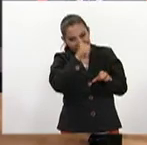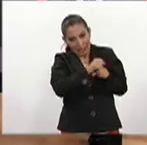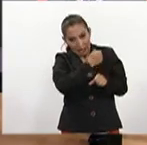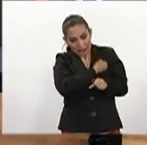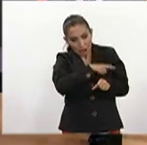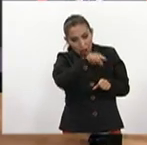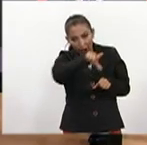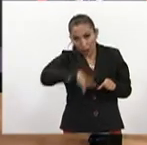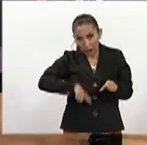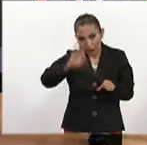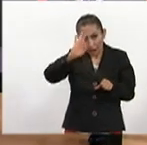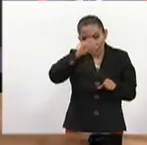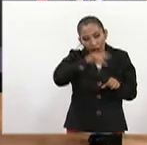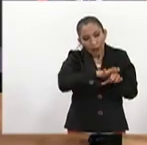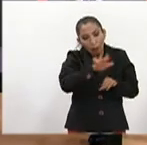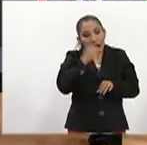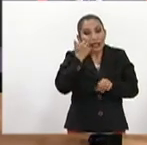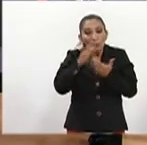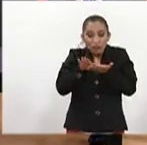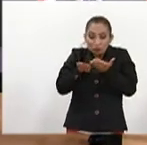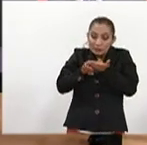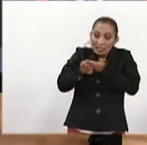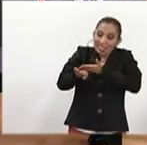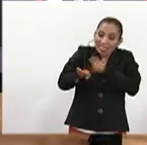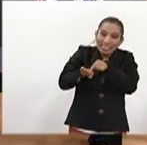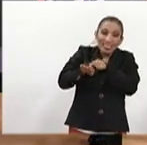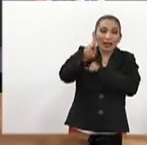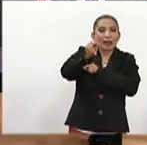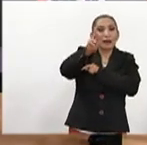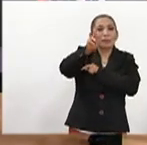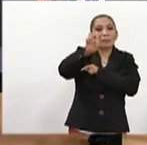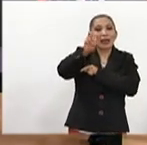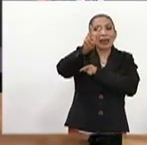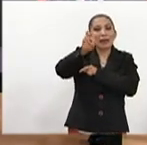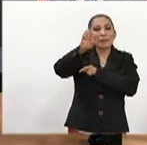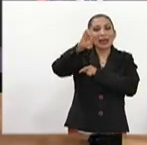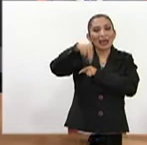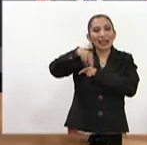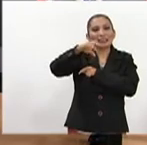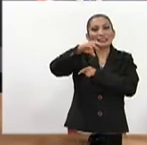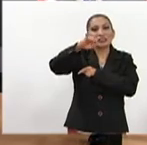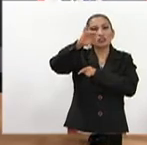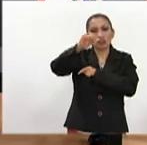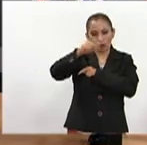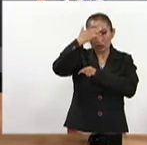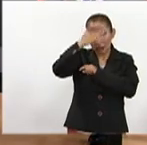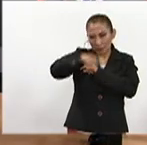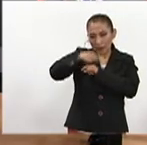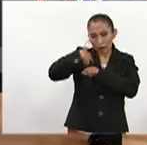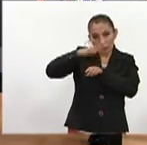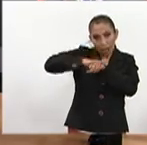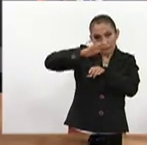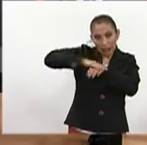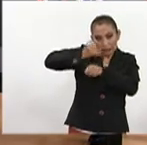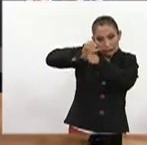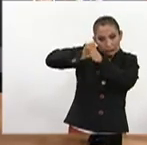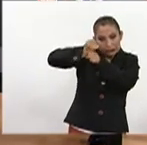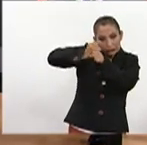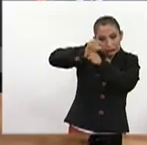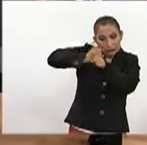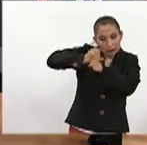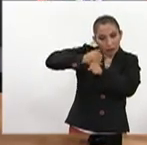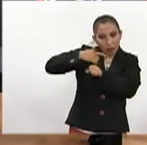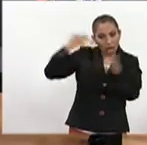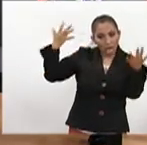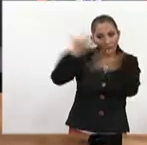Salud y del Gobierno Federal es la prevención. Correcto. Y sabemos también, por estudios cada vez más precisos,